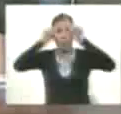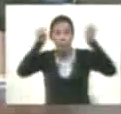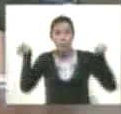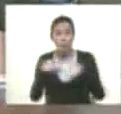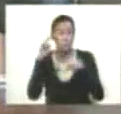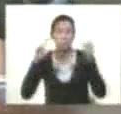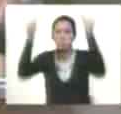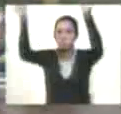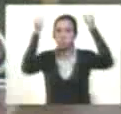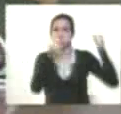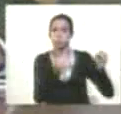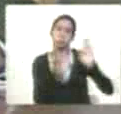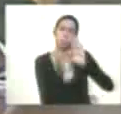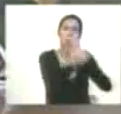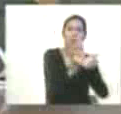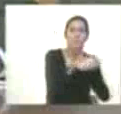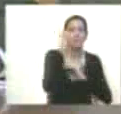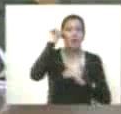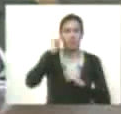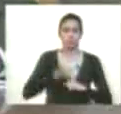allá abajo, a un baño.